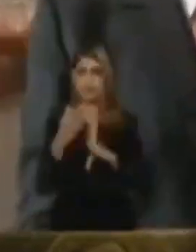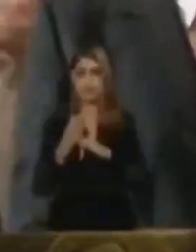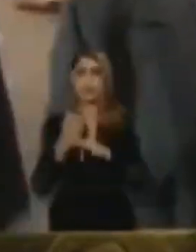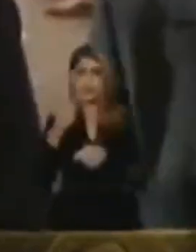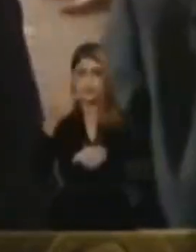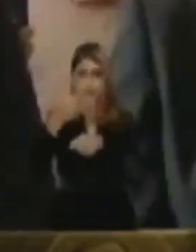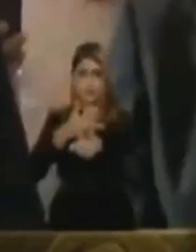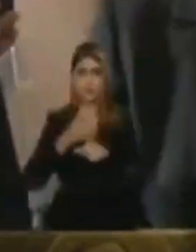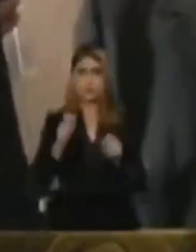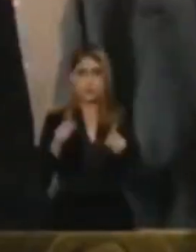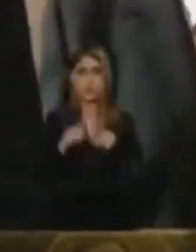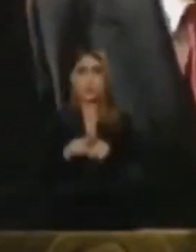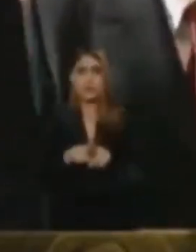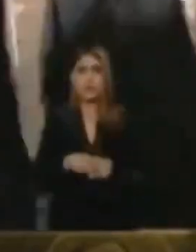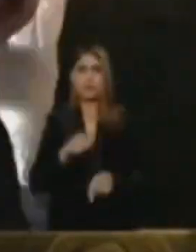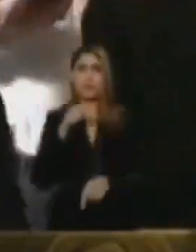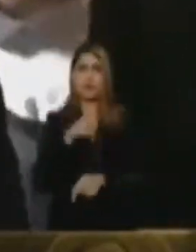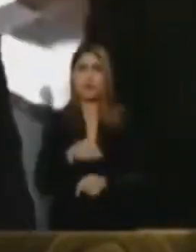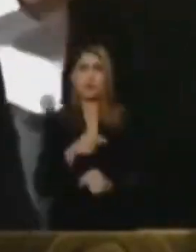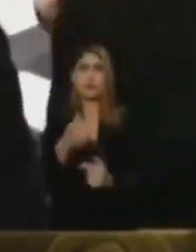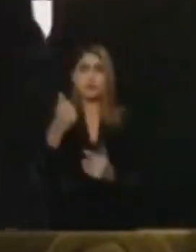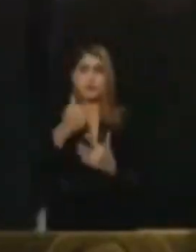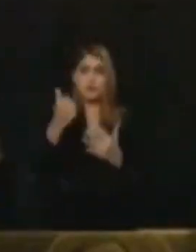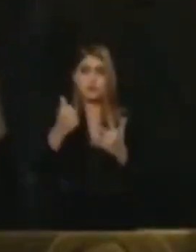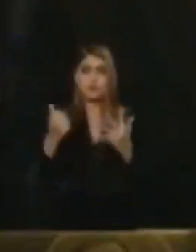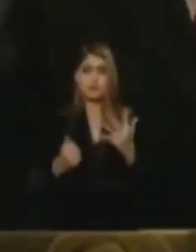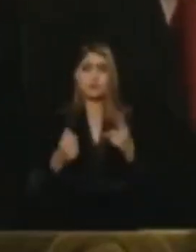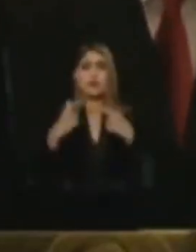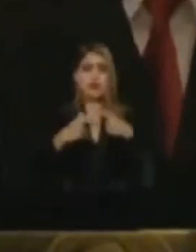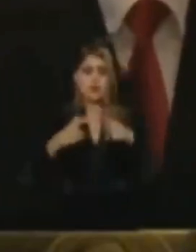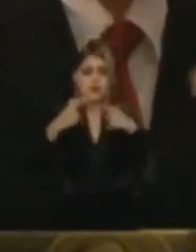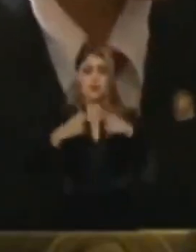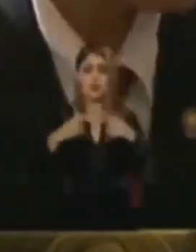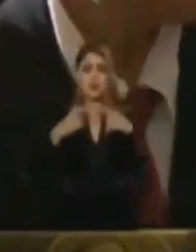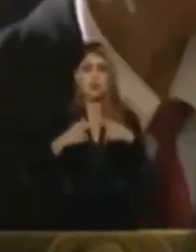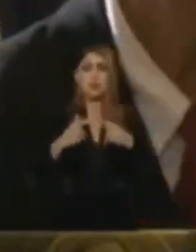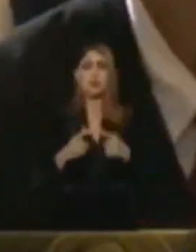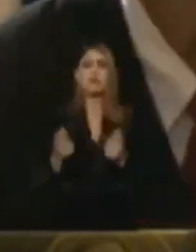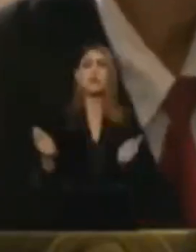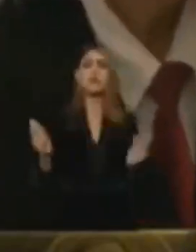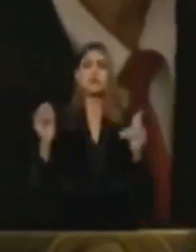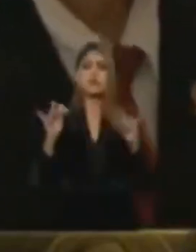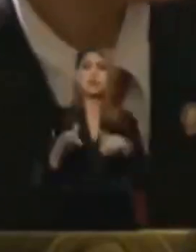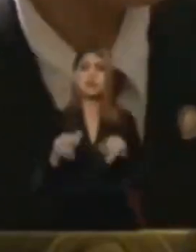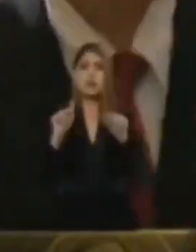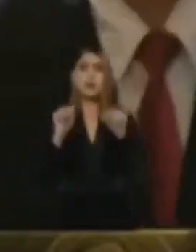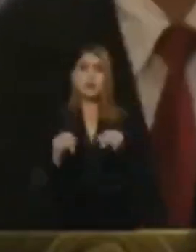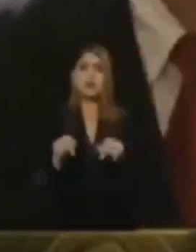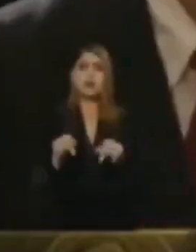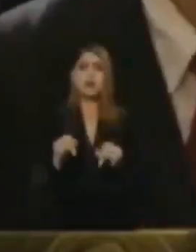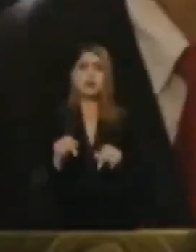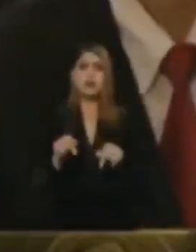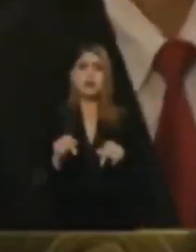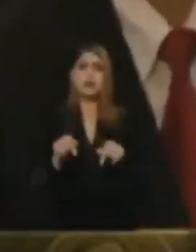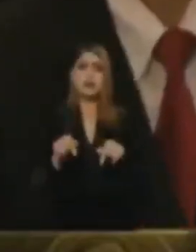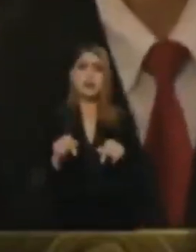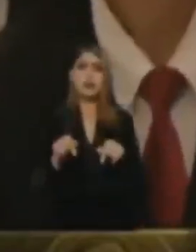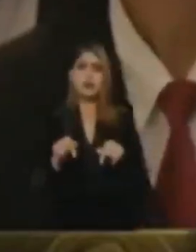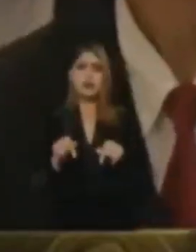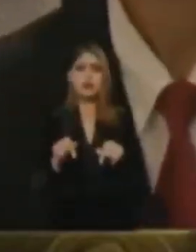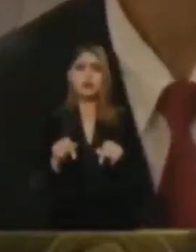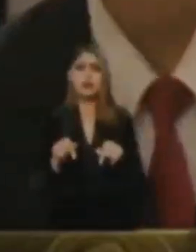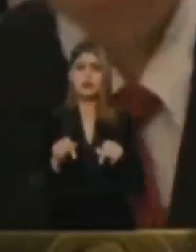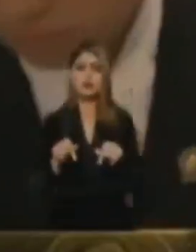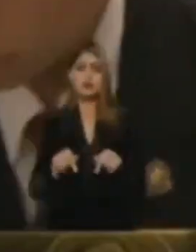estamos presentando, en donde cada una de las personalidades que han acudido el día de hoy por parte